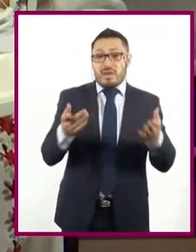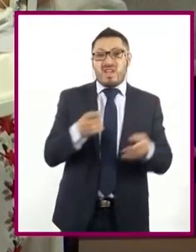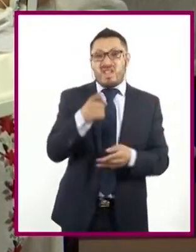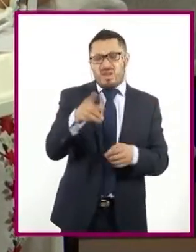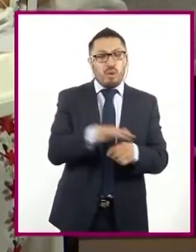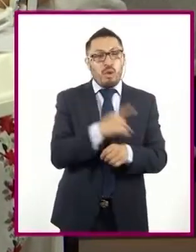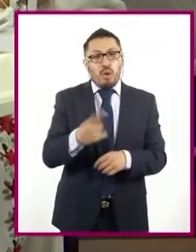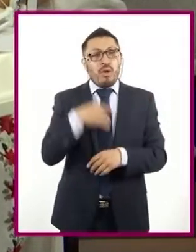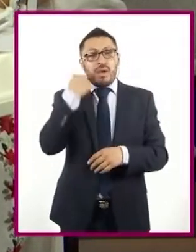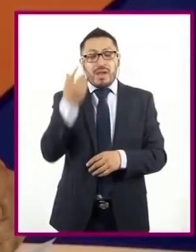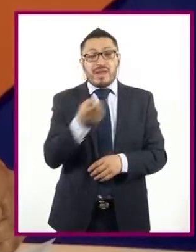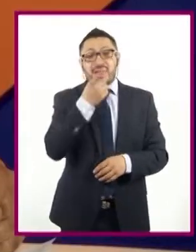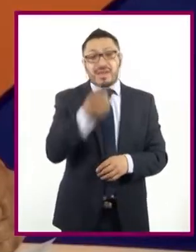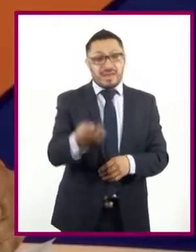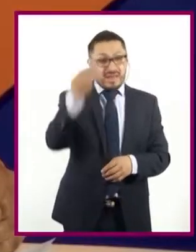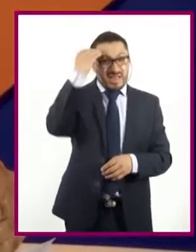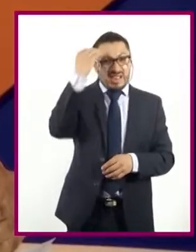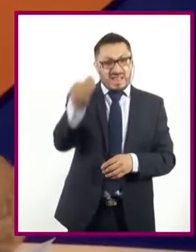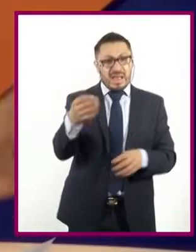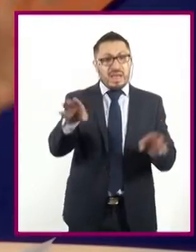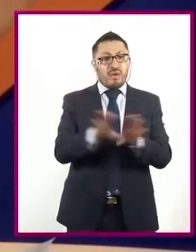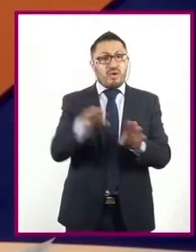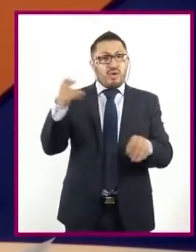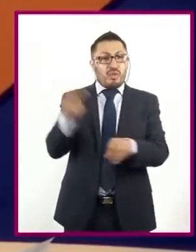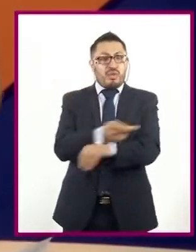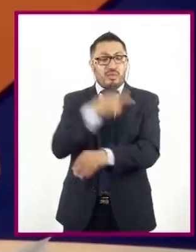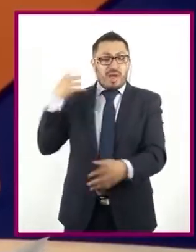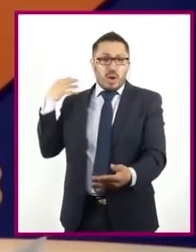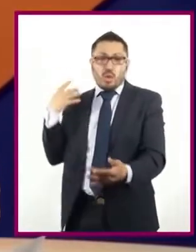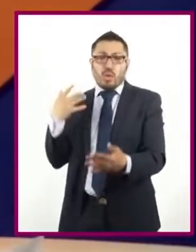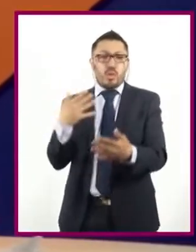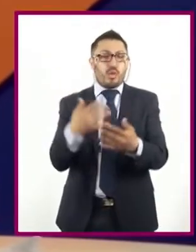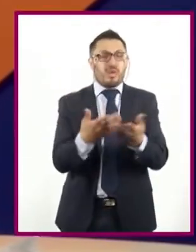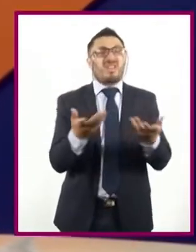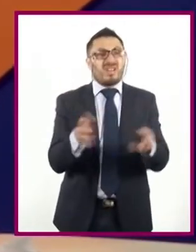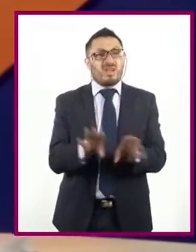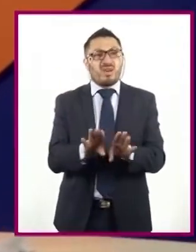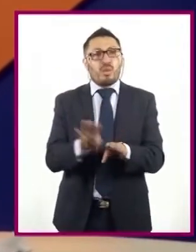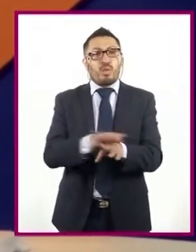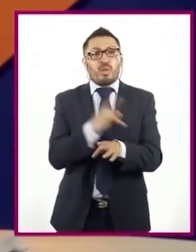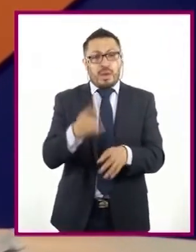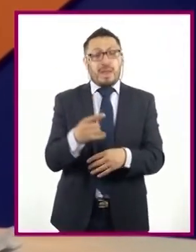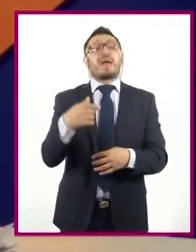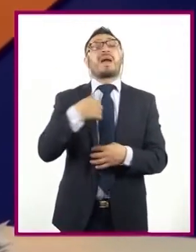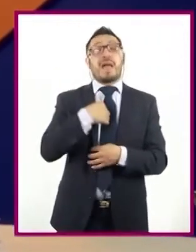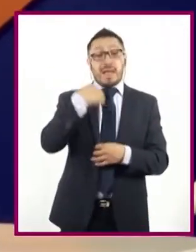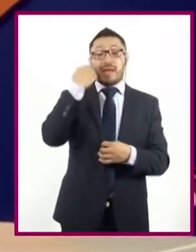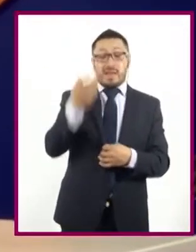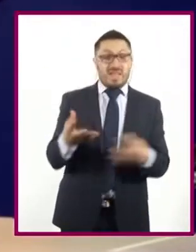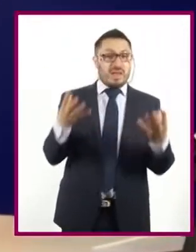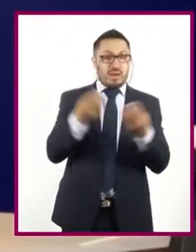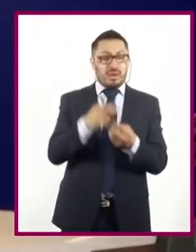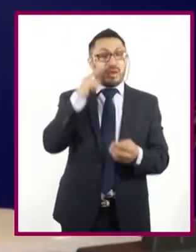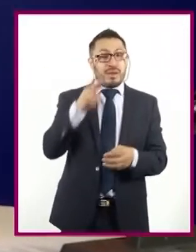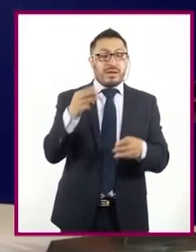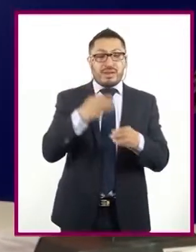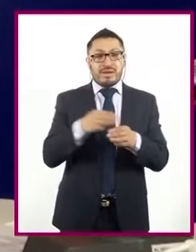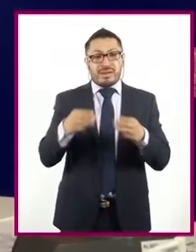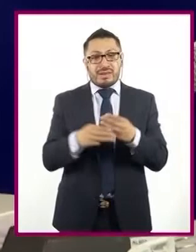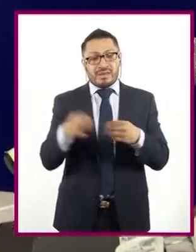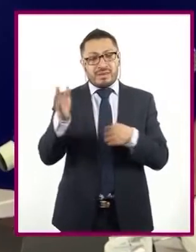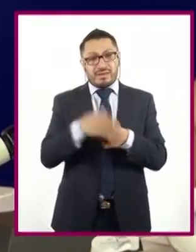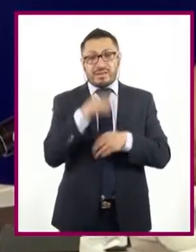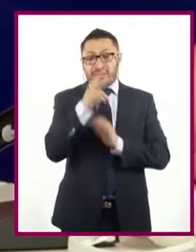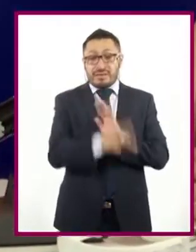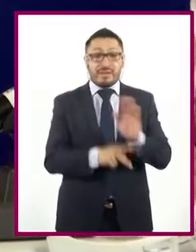que mencionara lo del tiempo y cómo transcurre? Quiero que juntos observemos el material para la próxima cápsula.